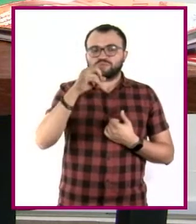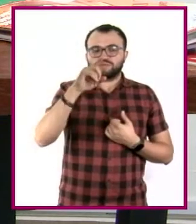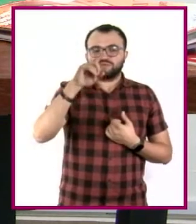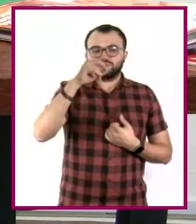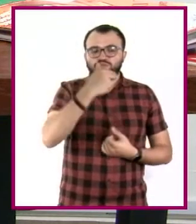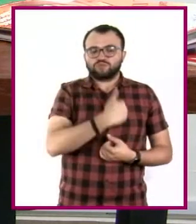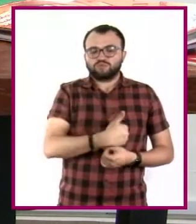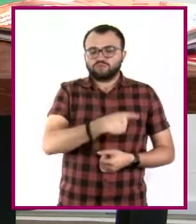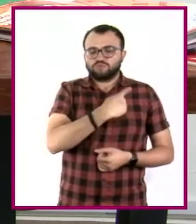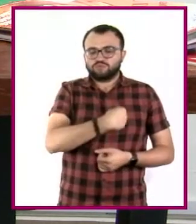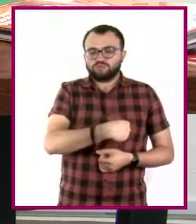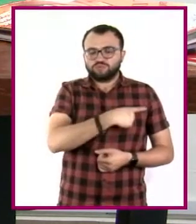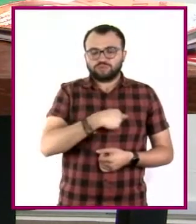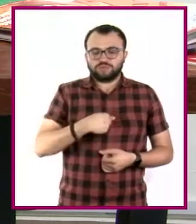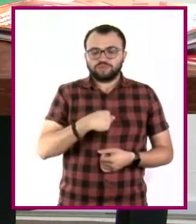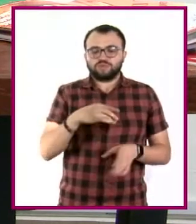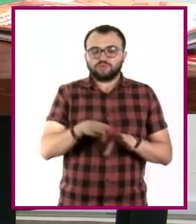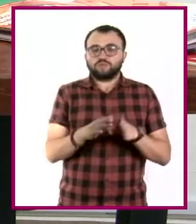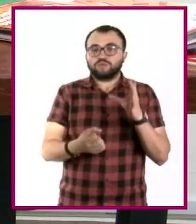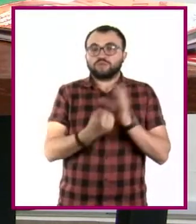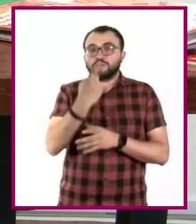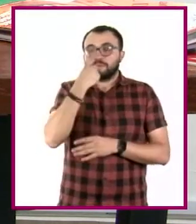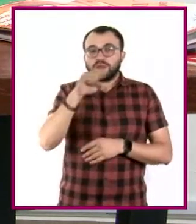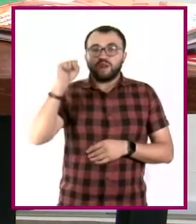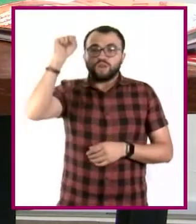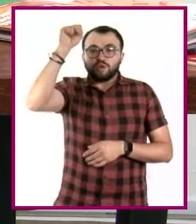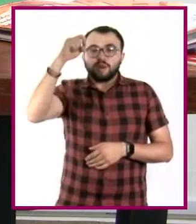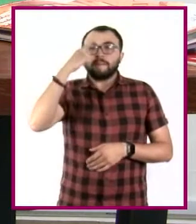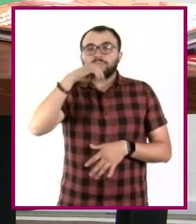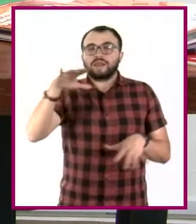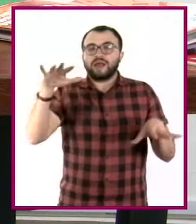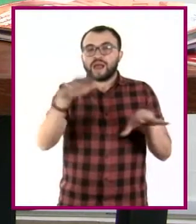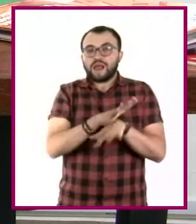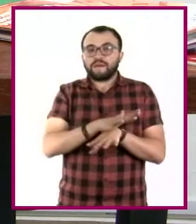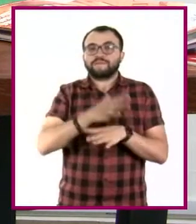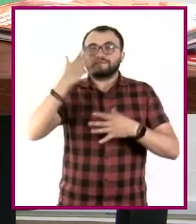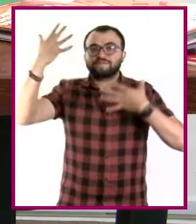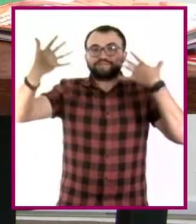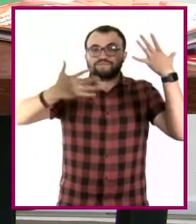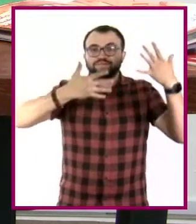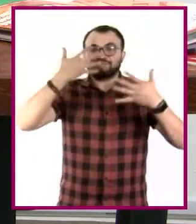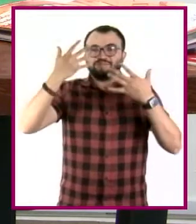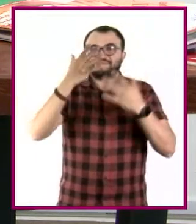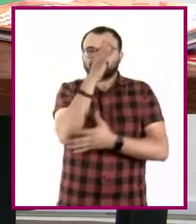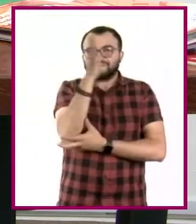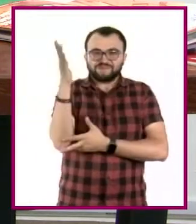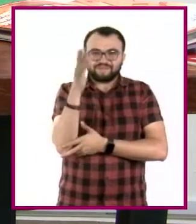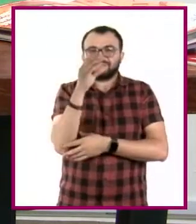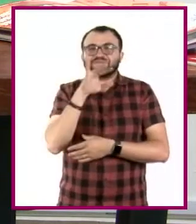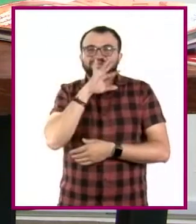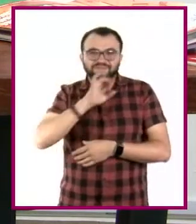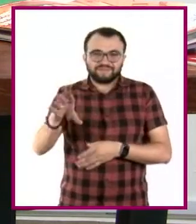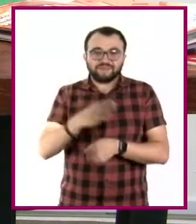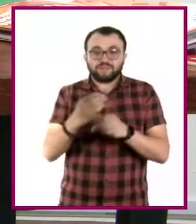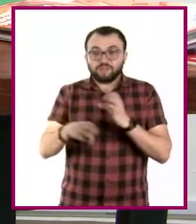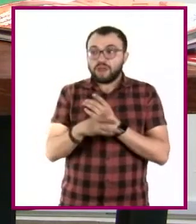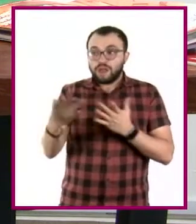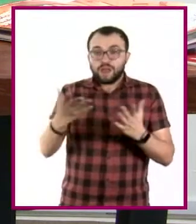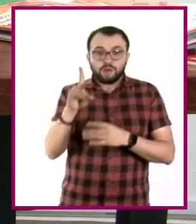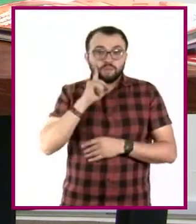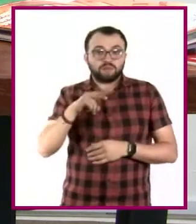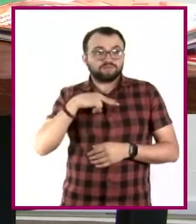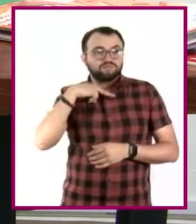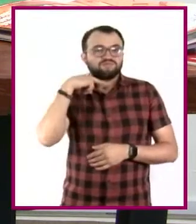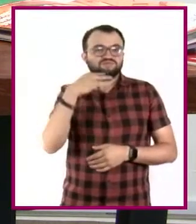que ha inspirado un movimiento internacional para luchar contra el cambio climático. Ella se ha convertido en una voz que inspira a millones de jóvenes